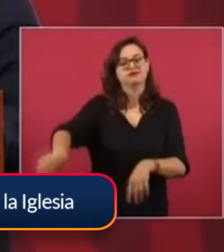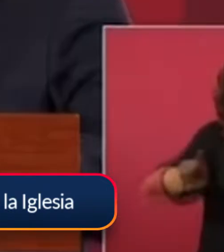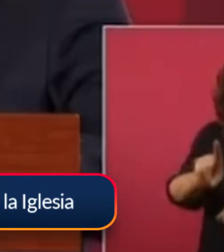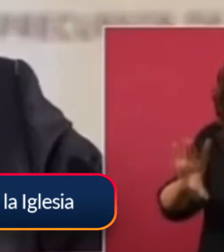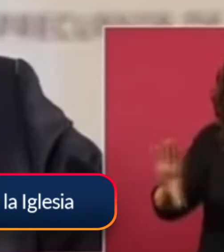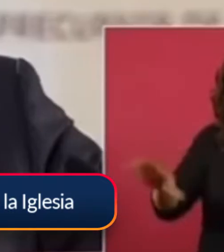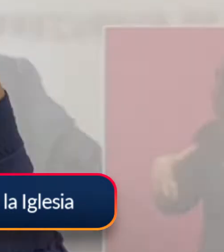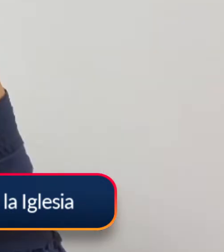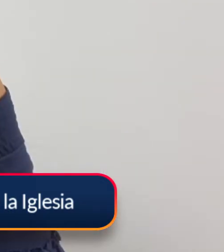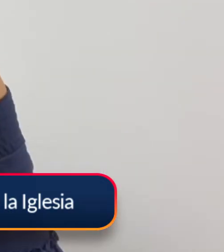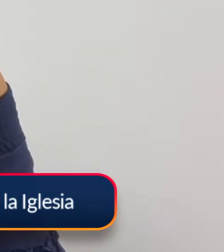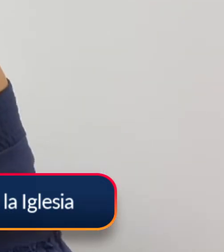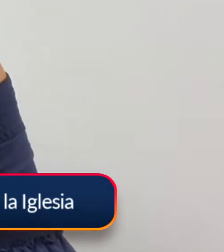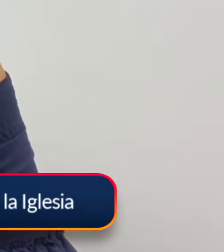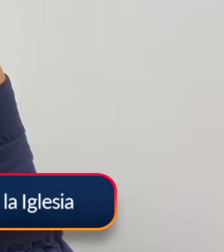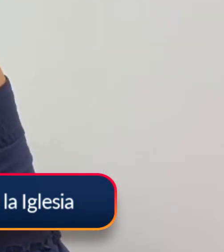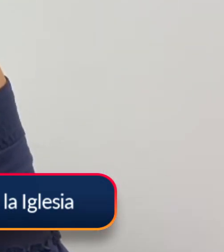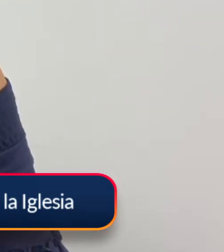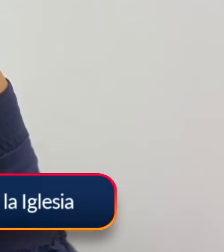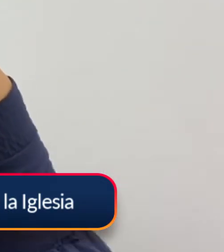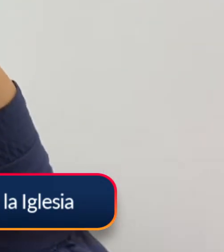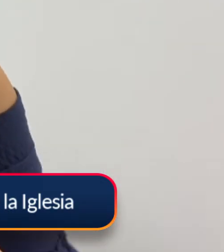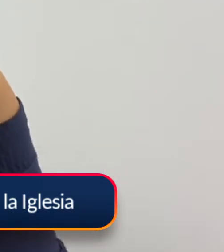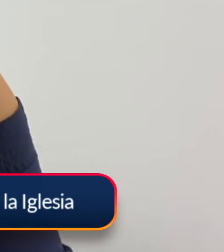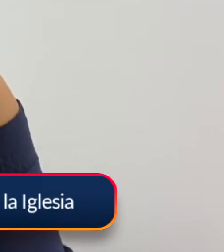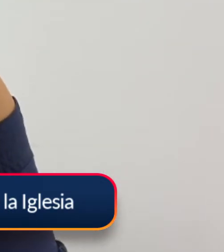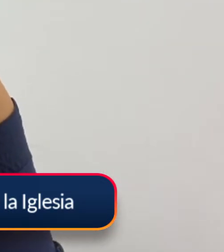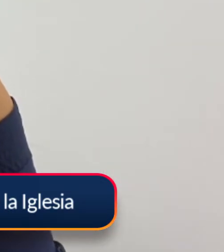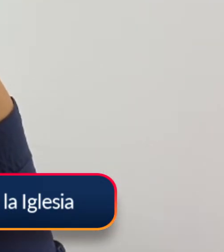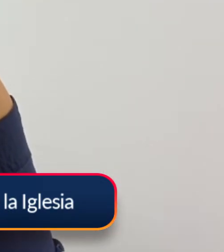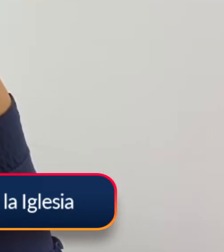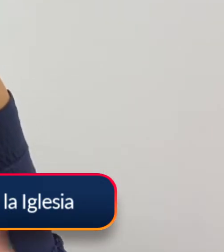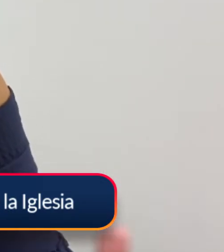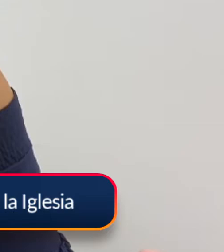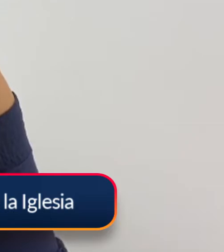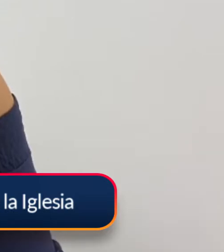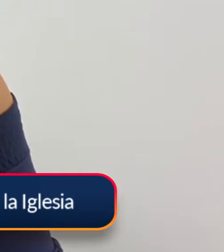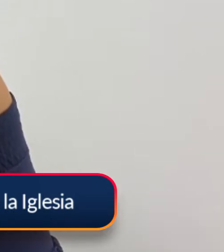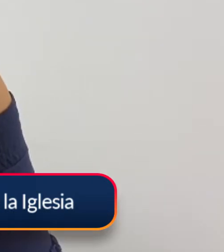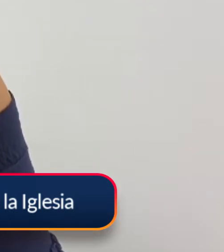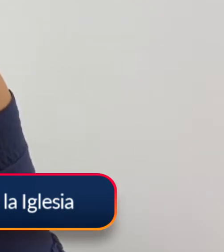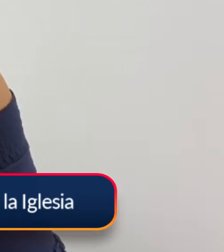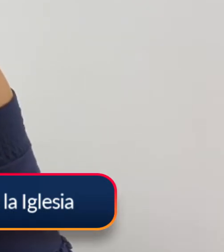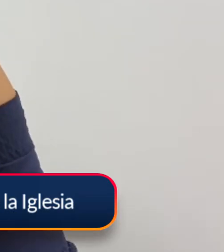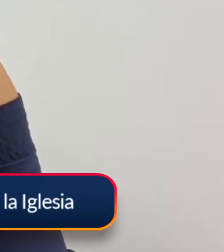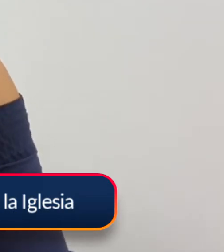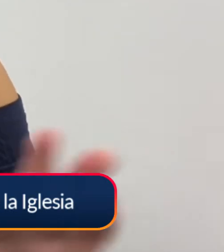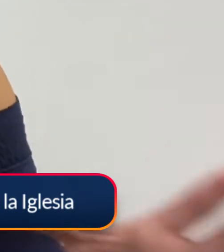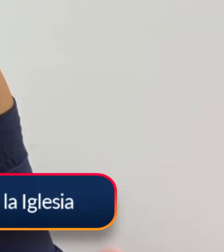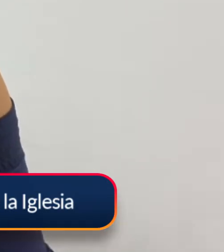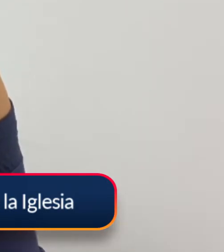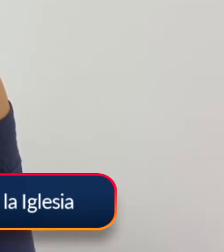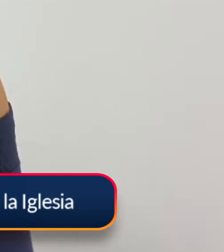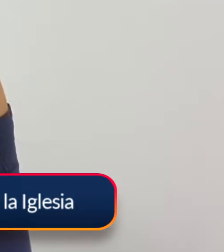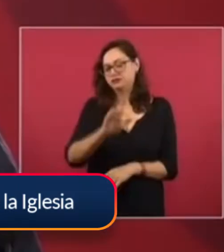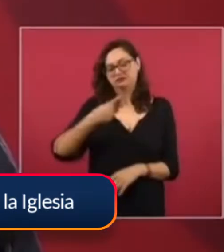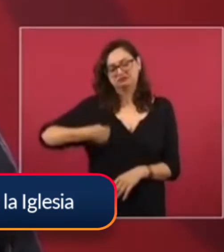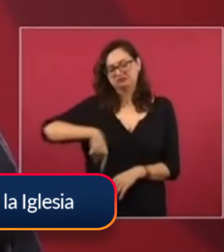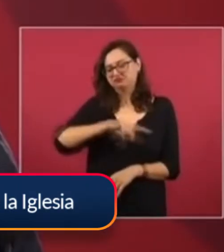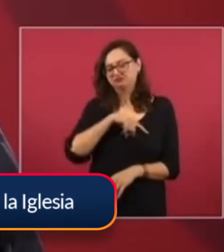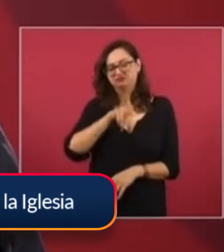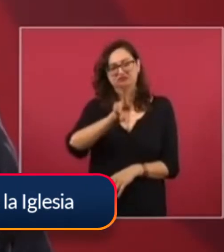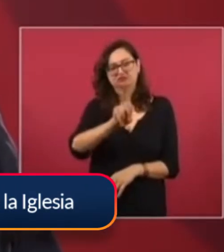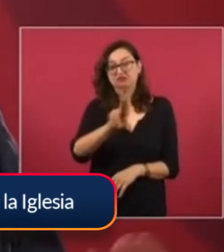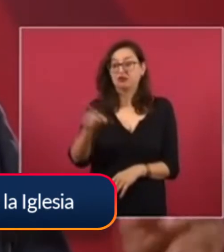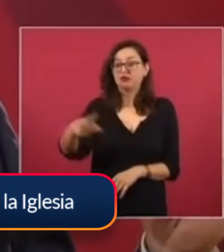conservadores. El presidente López Obrador está como ese chiste que se dice comúnmente: ¿quieres que todo se trate de ti o